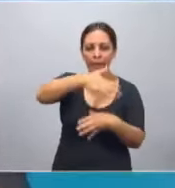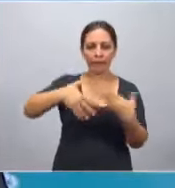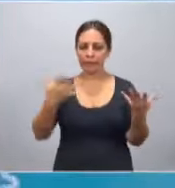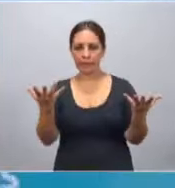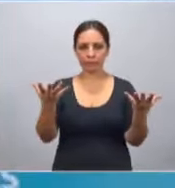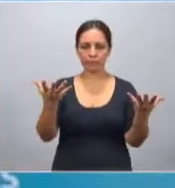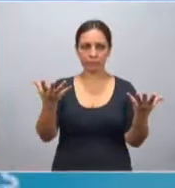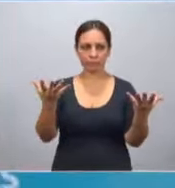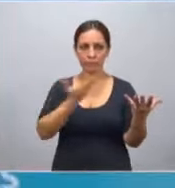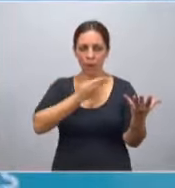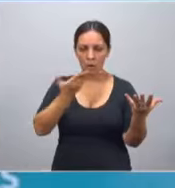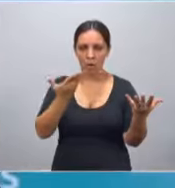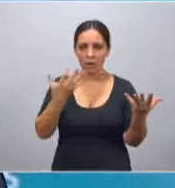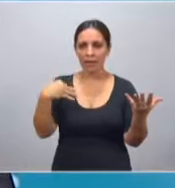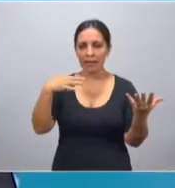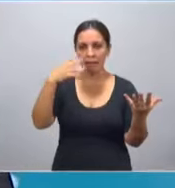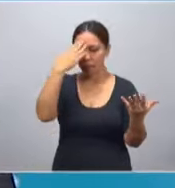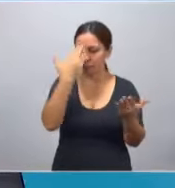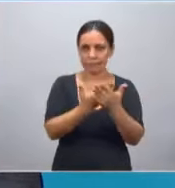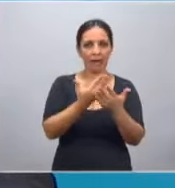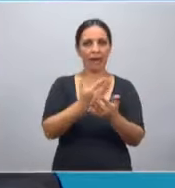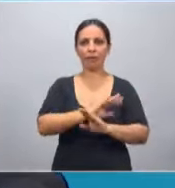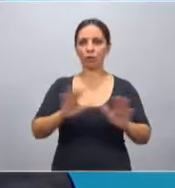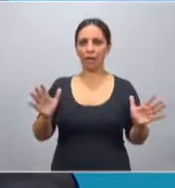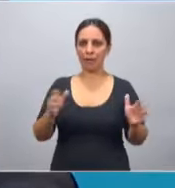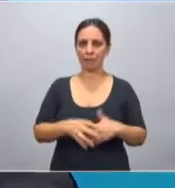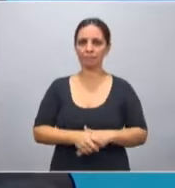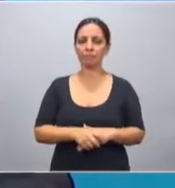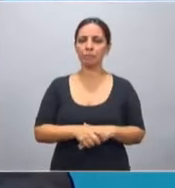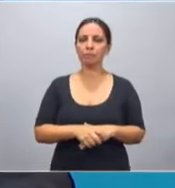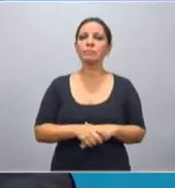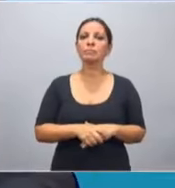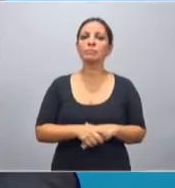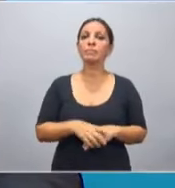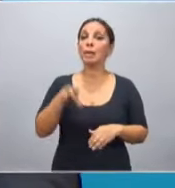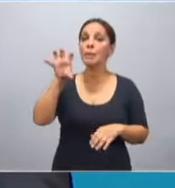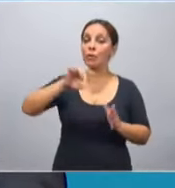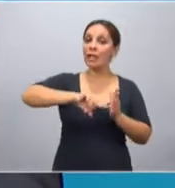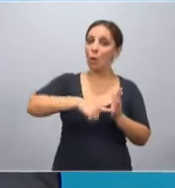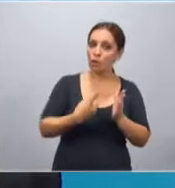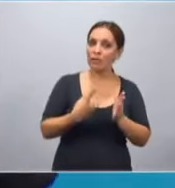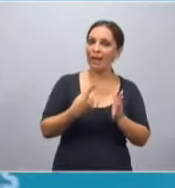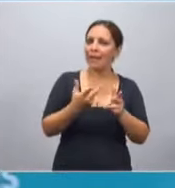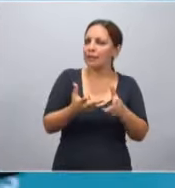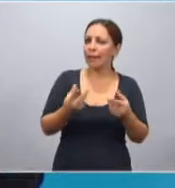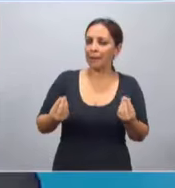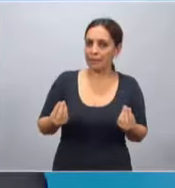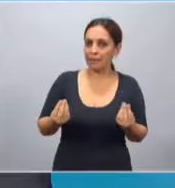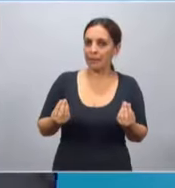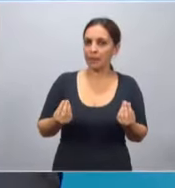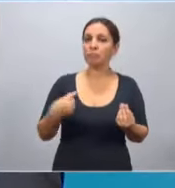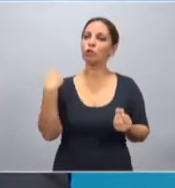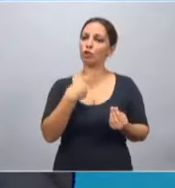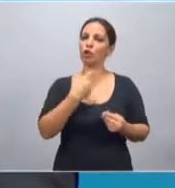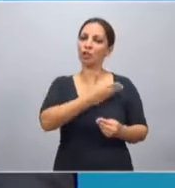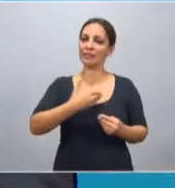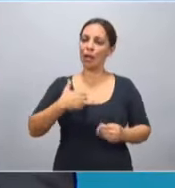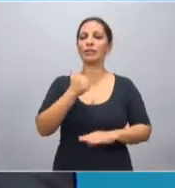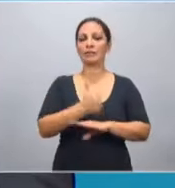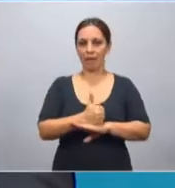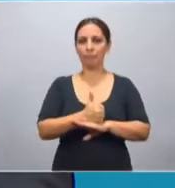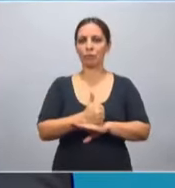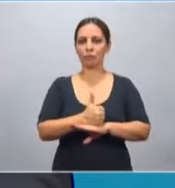hay que afrontar Así que la provincia de Buenos Aires lo que lo que viene a decir es que cuenten con nosotros